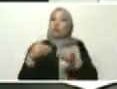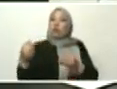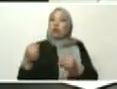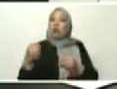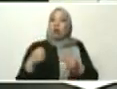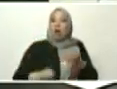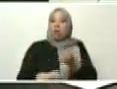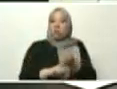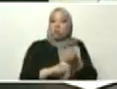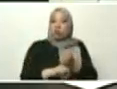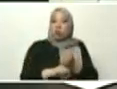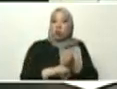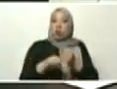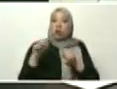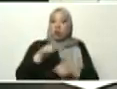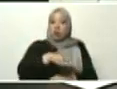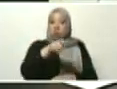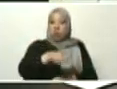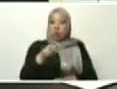venezolanos. Eso sí,